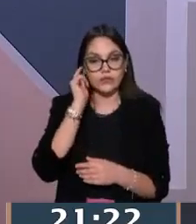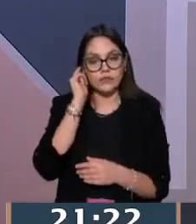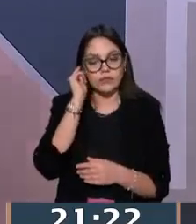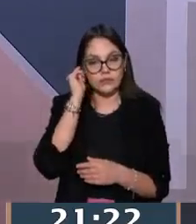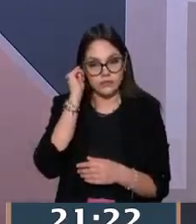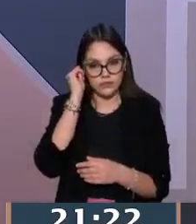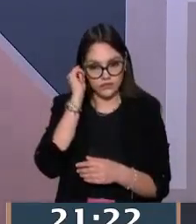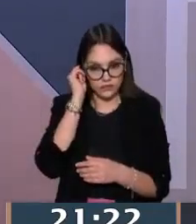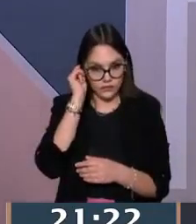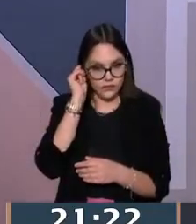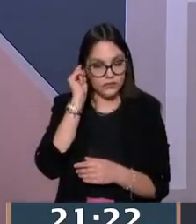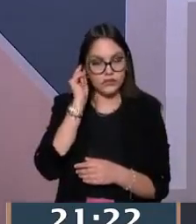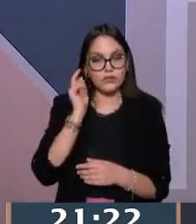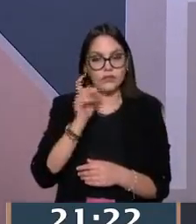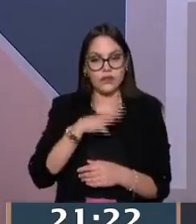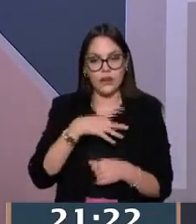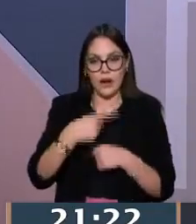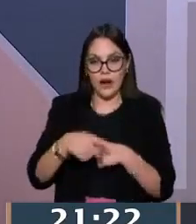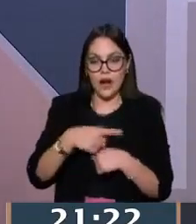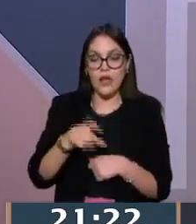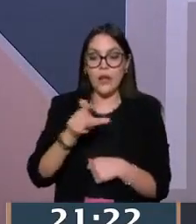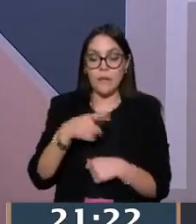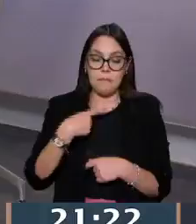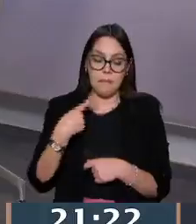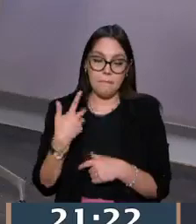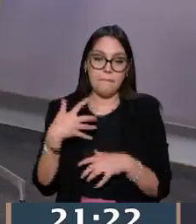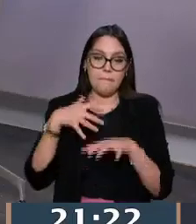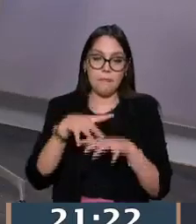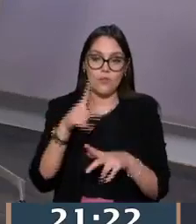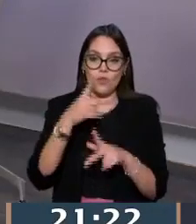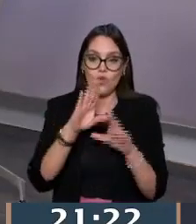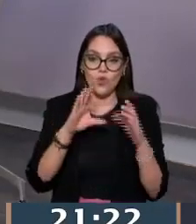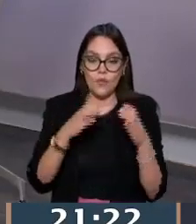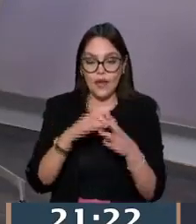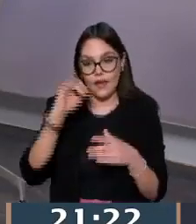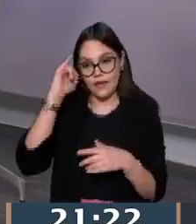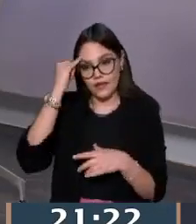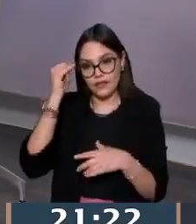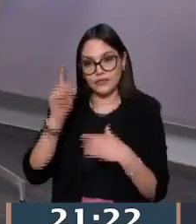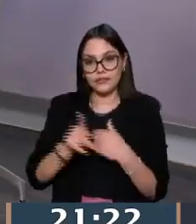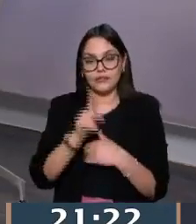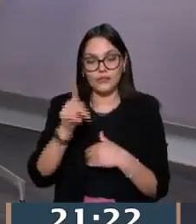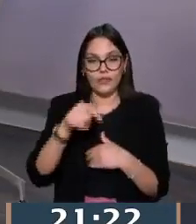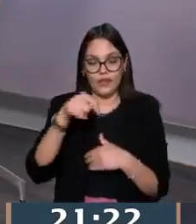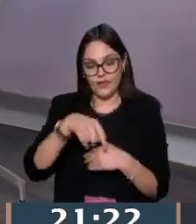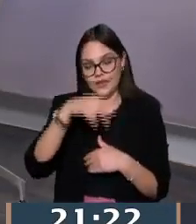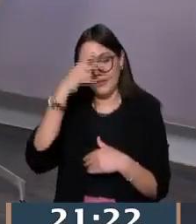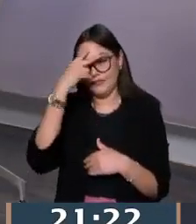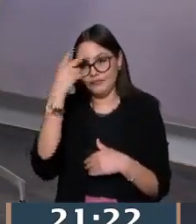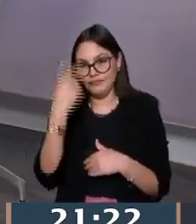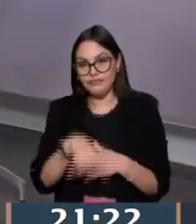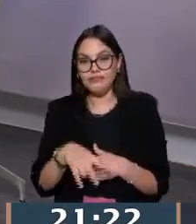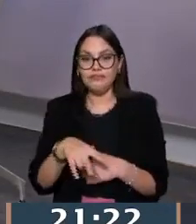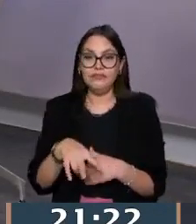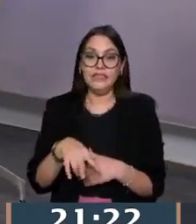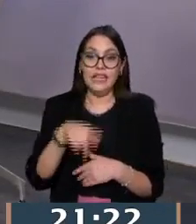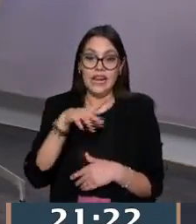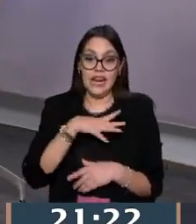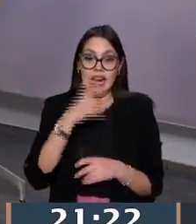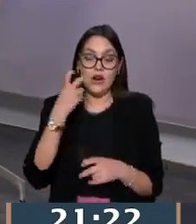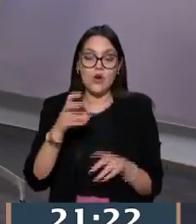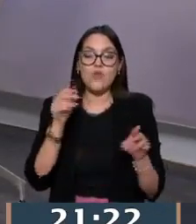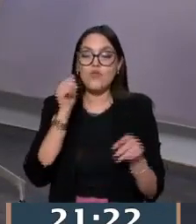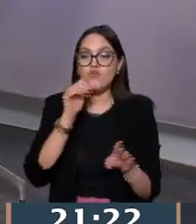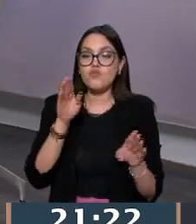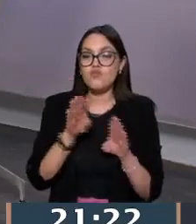de vulnerabilidad, ser miembro de alguna de las comunidades indígenas de nuestro país, y entonces la correlación